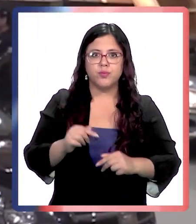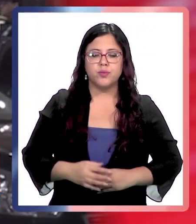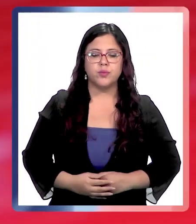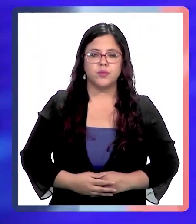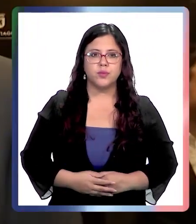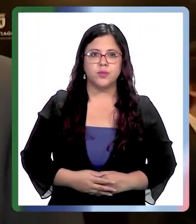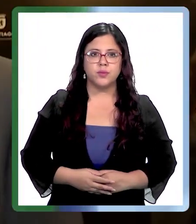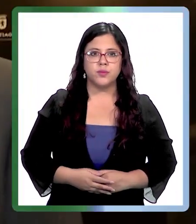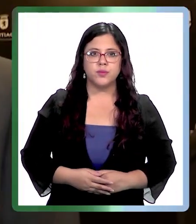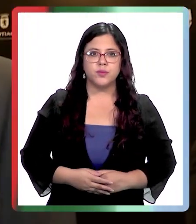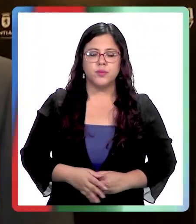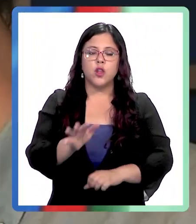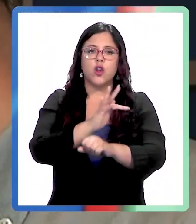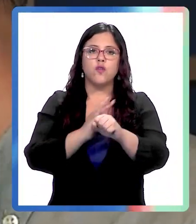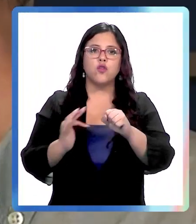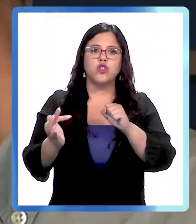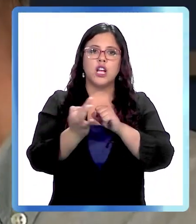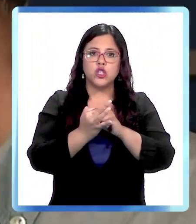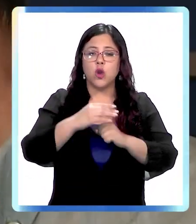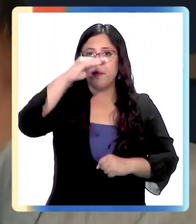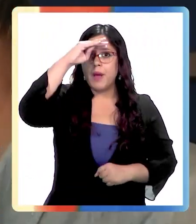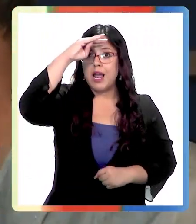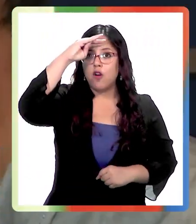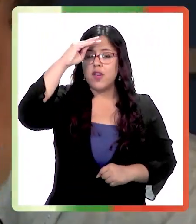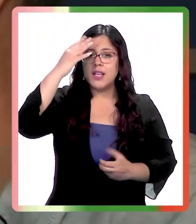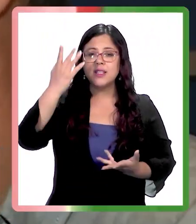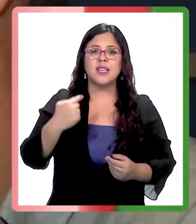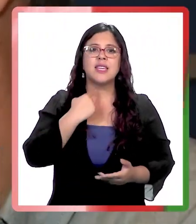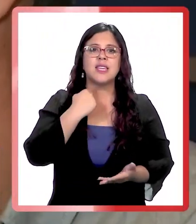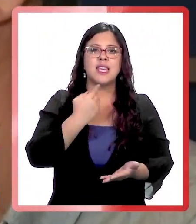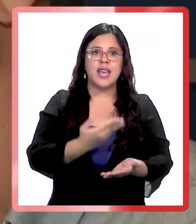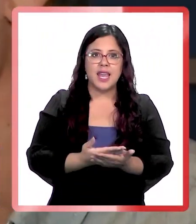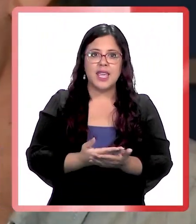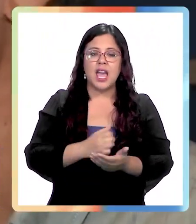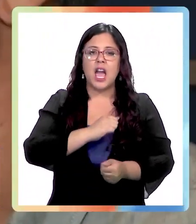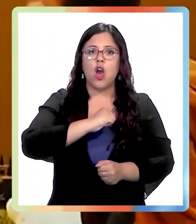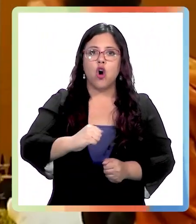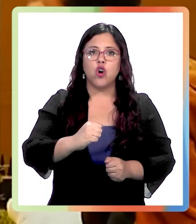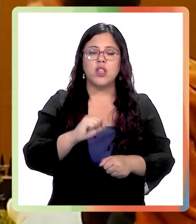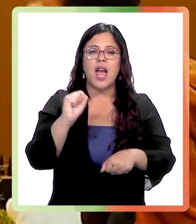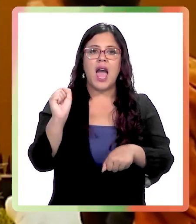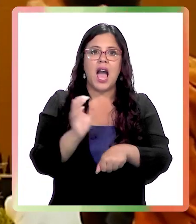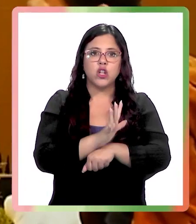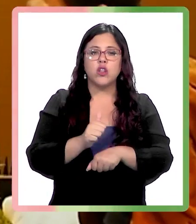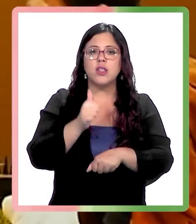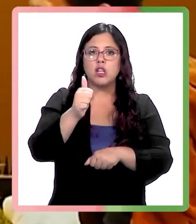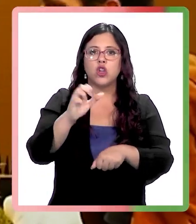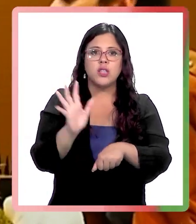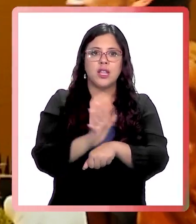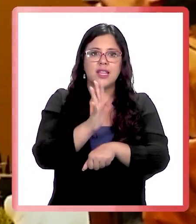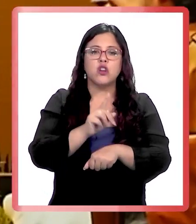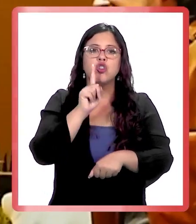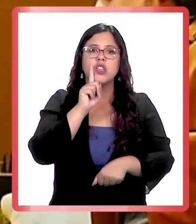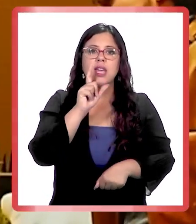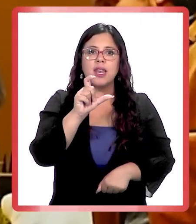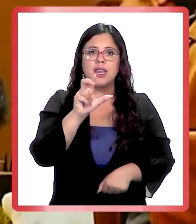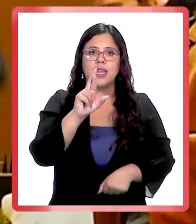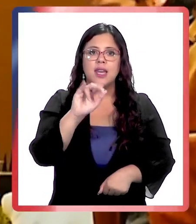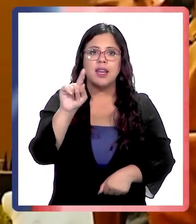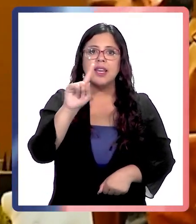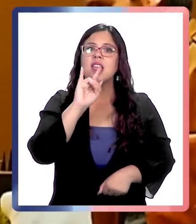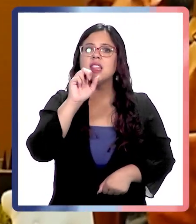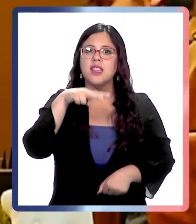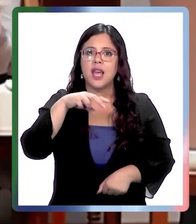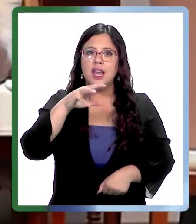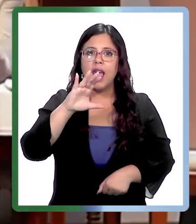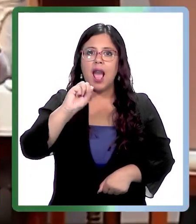Aconcagua. La Fundación para la Confianza presentó una querella criminal contra el actor y director de teatro Cristian